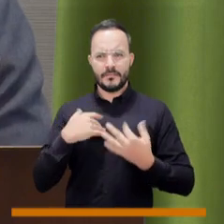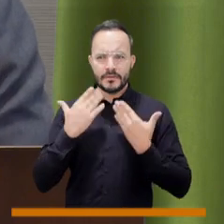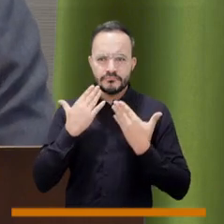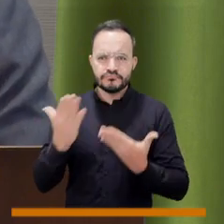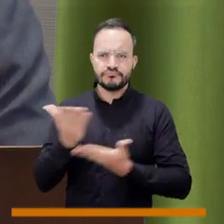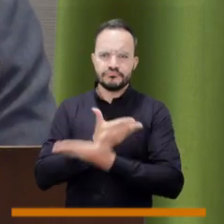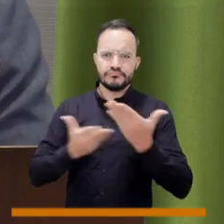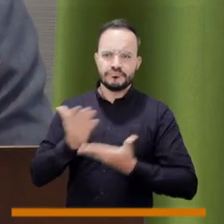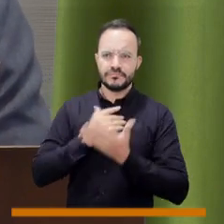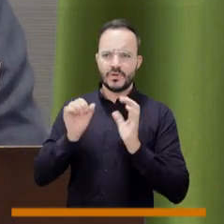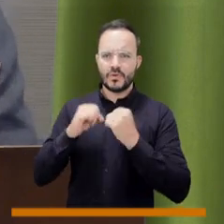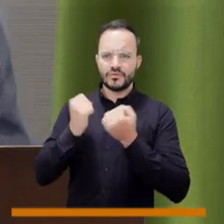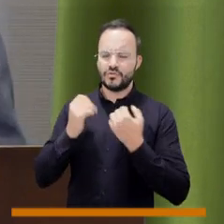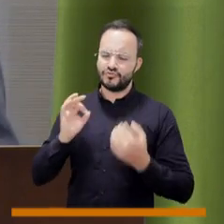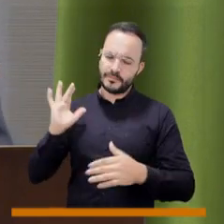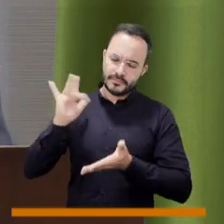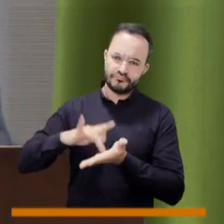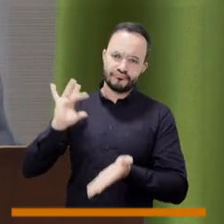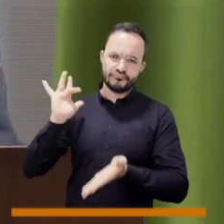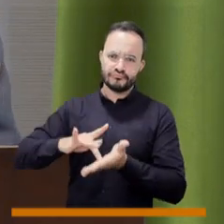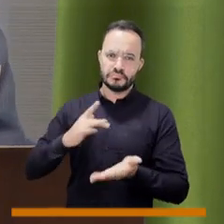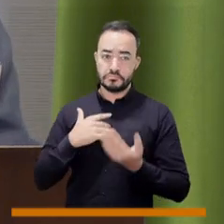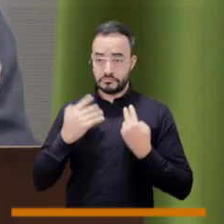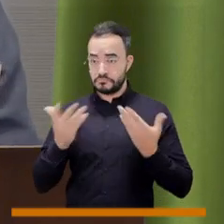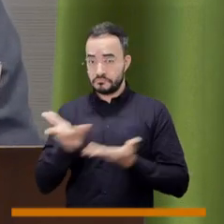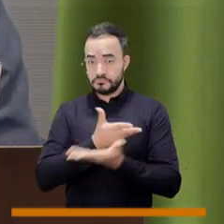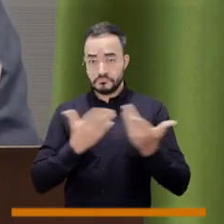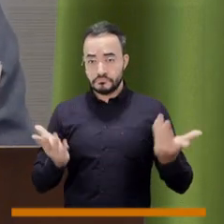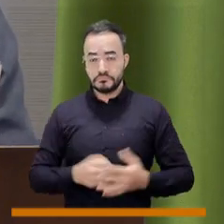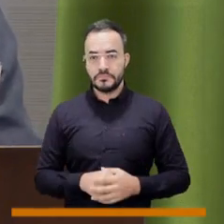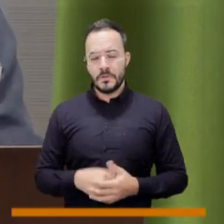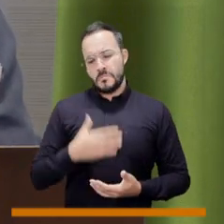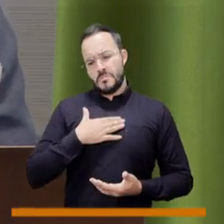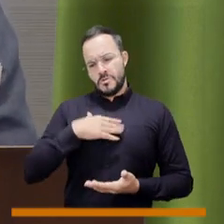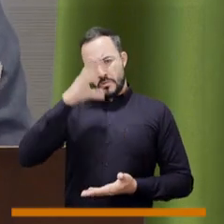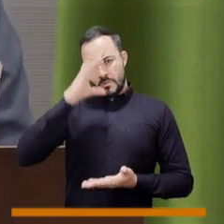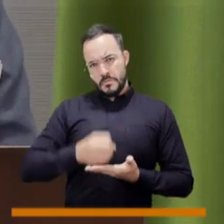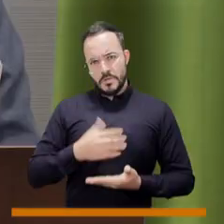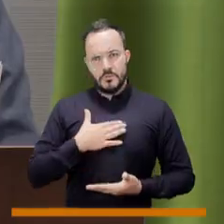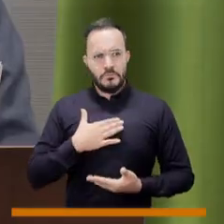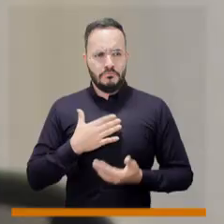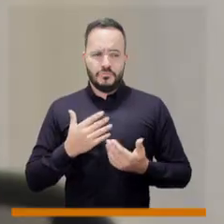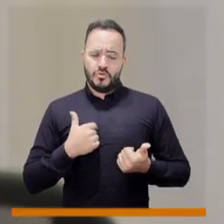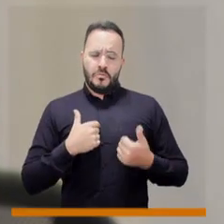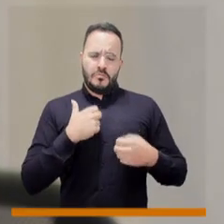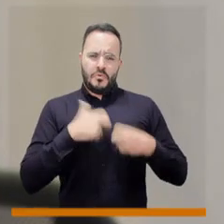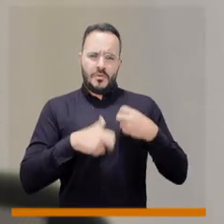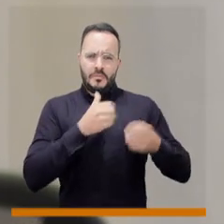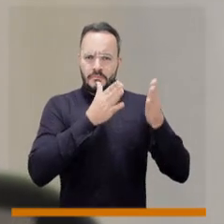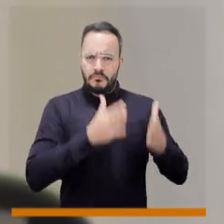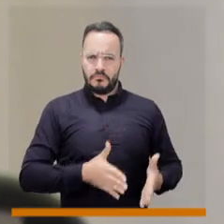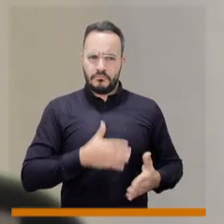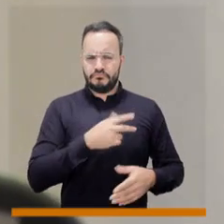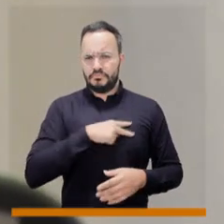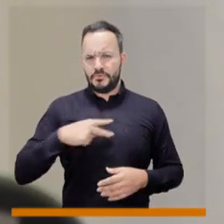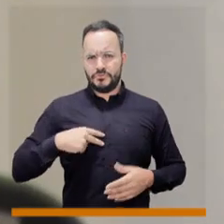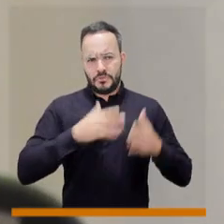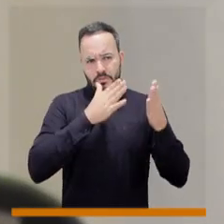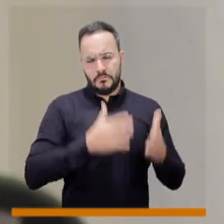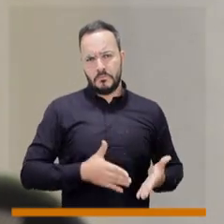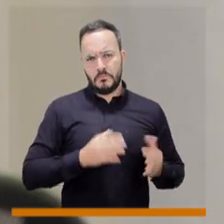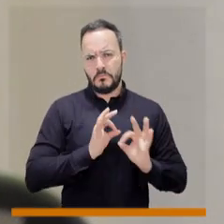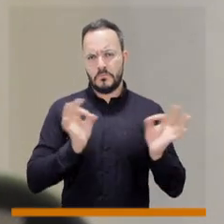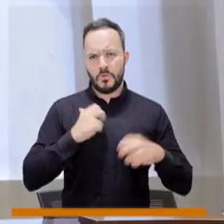la corporación, concejal Leticia. Pues yo personalmente no, a ver, con él como persona no tengo absolutamente nada